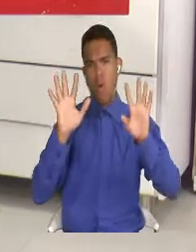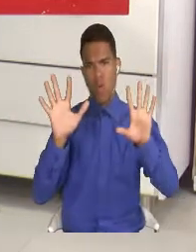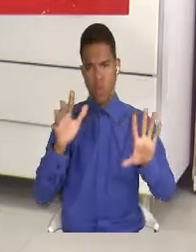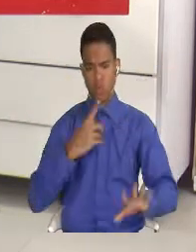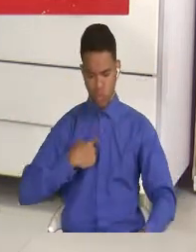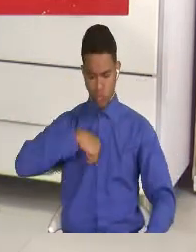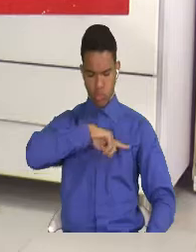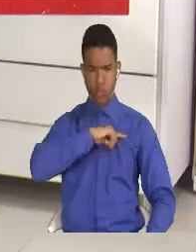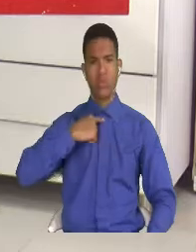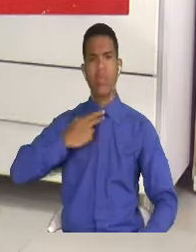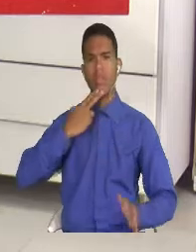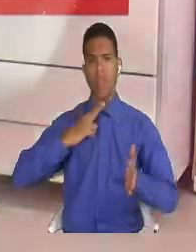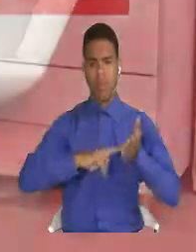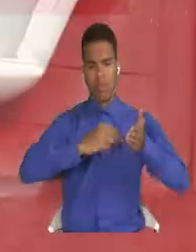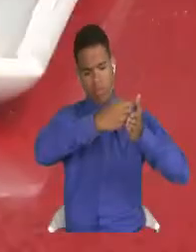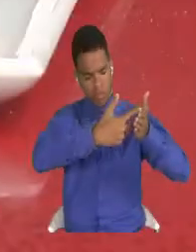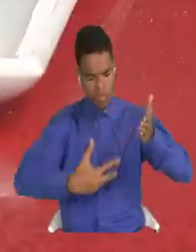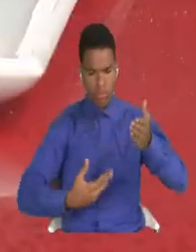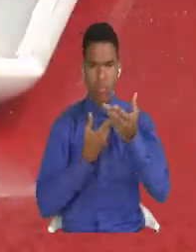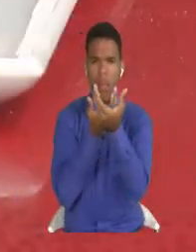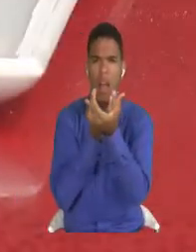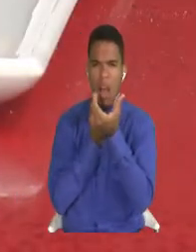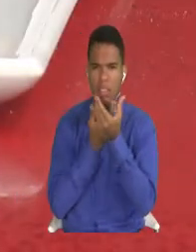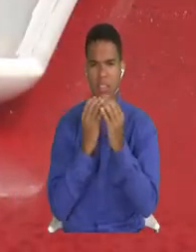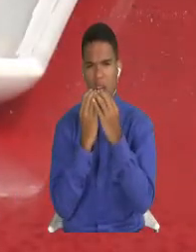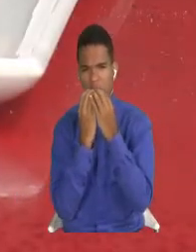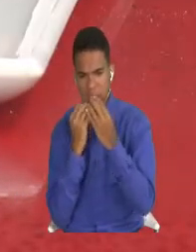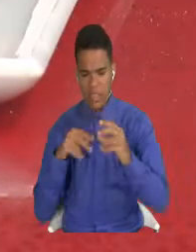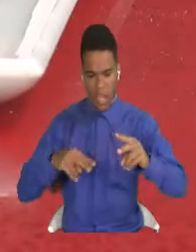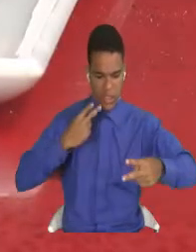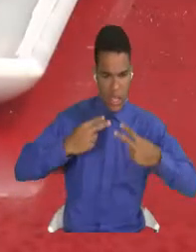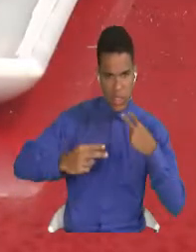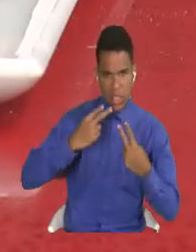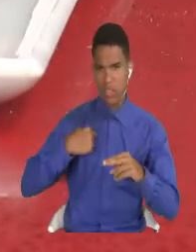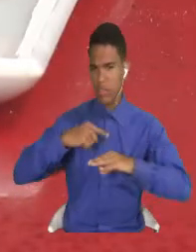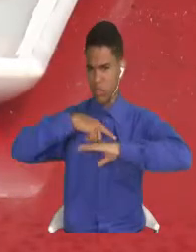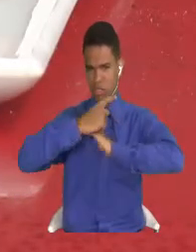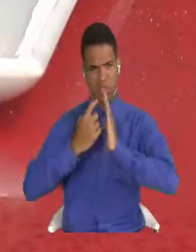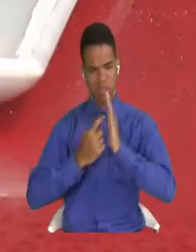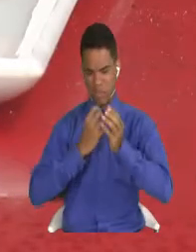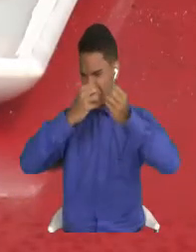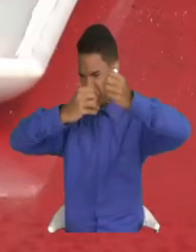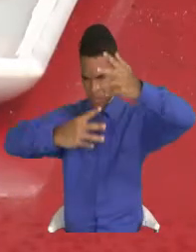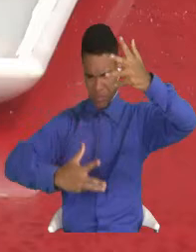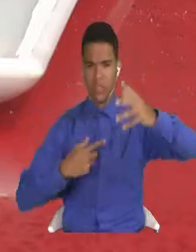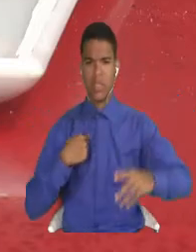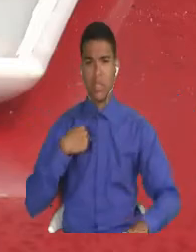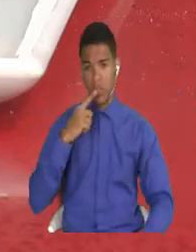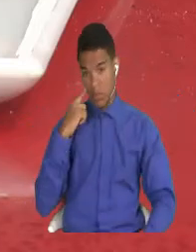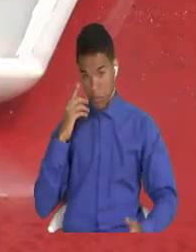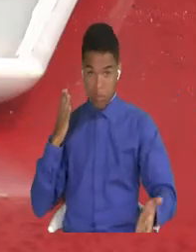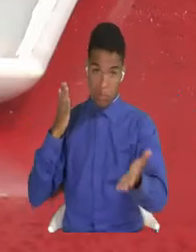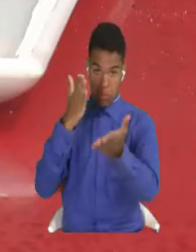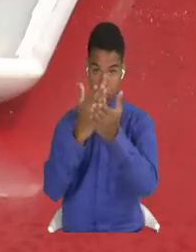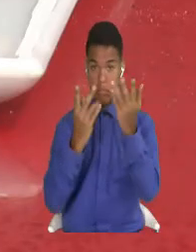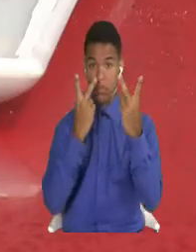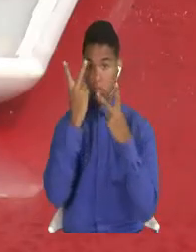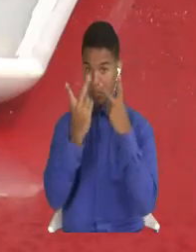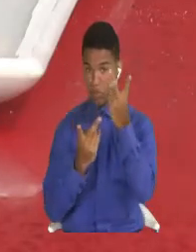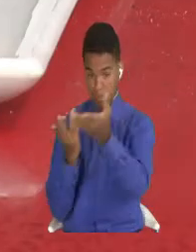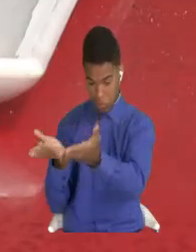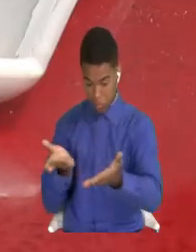nuestra carta, que es de comida rápida, hamburguesas, perros, picadas, y ahí van a encontrar toda esa variedad. Entonces, no olviden visitar Mr. Prada. Y les voy a